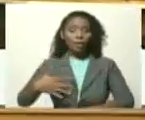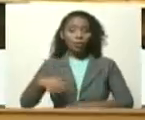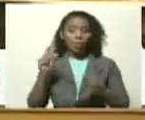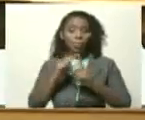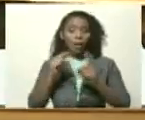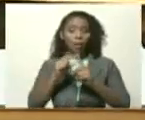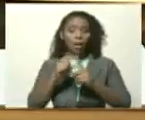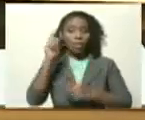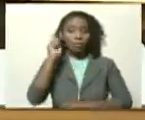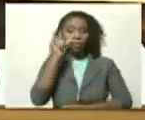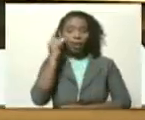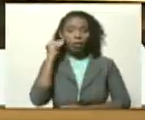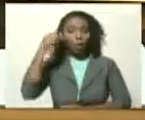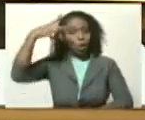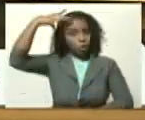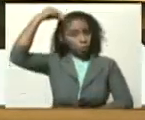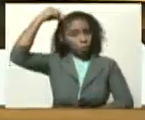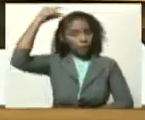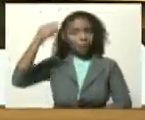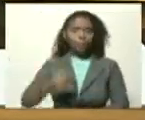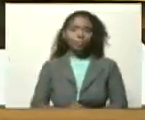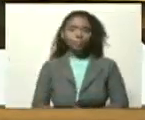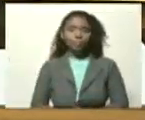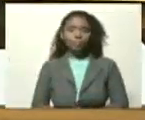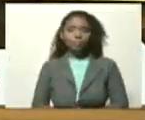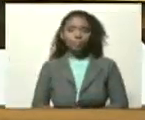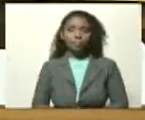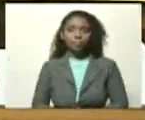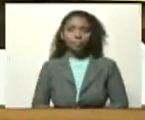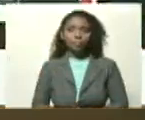diputado Luis Parra.